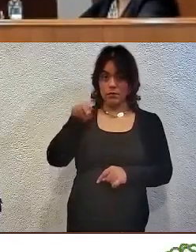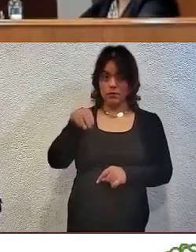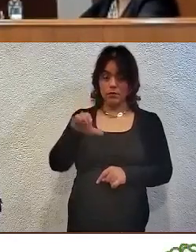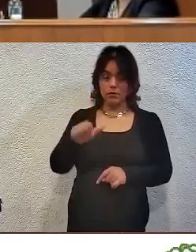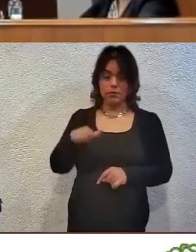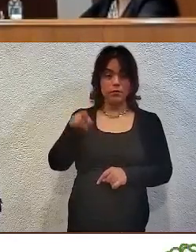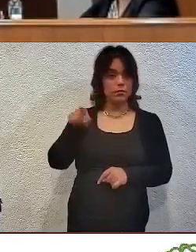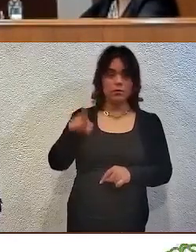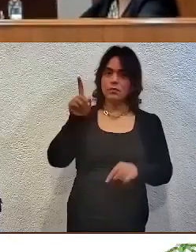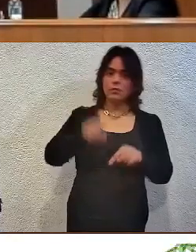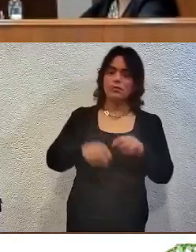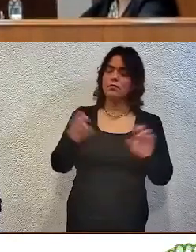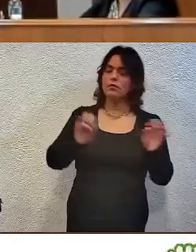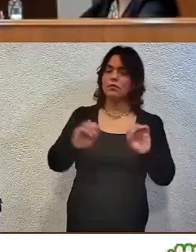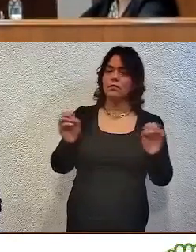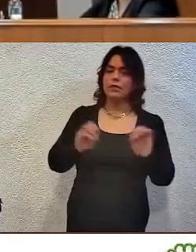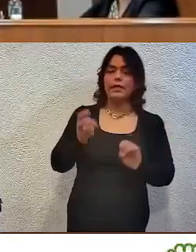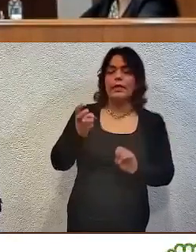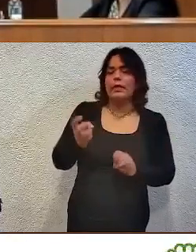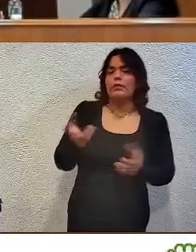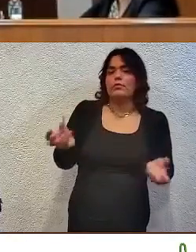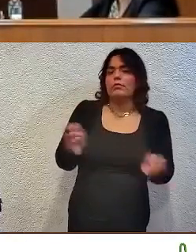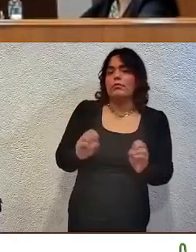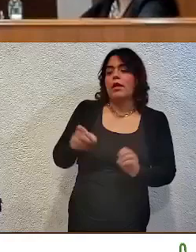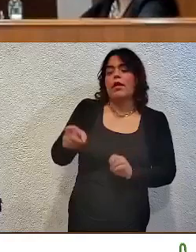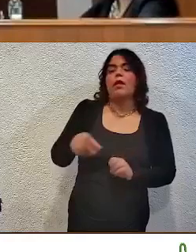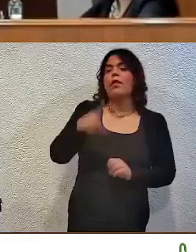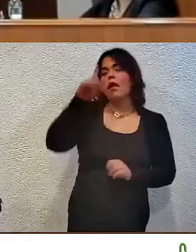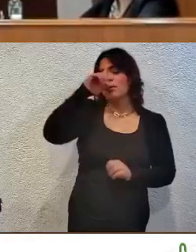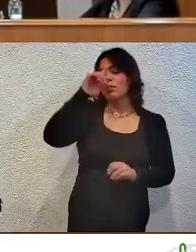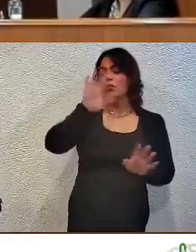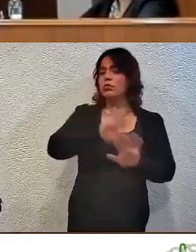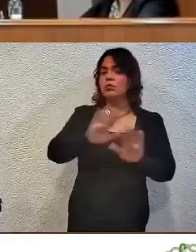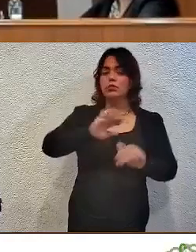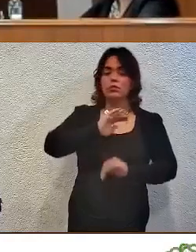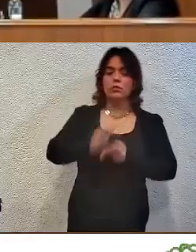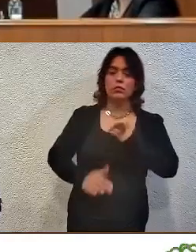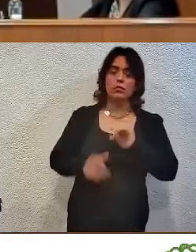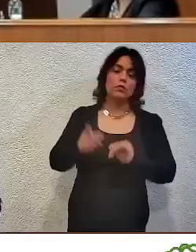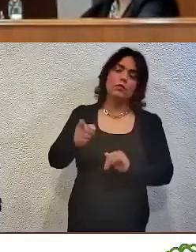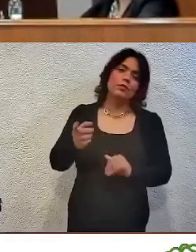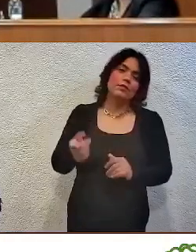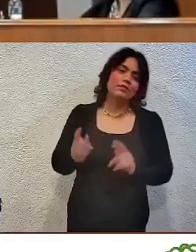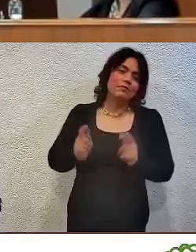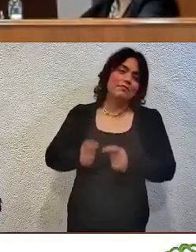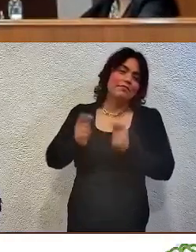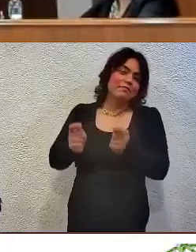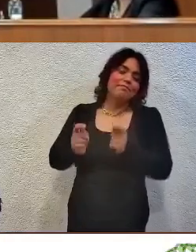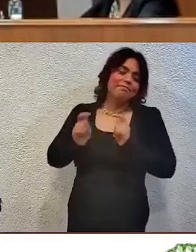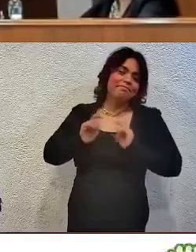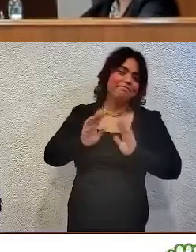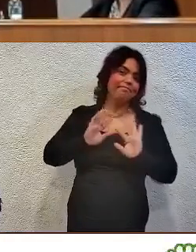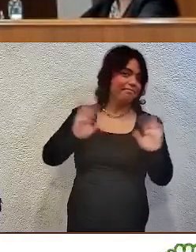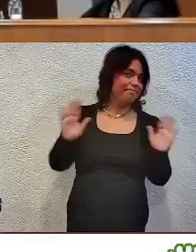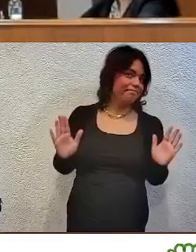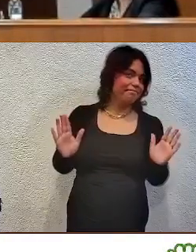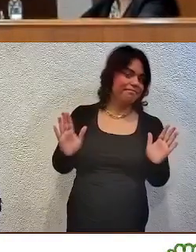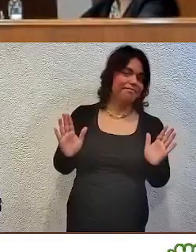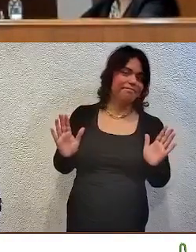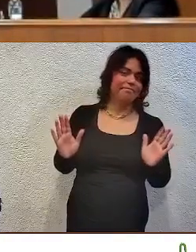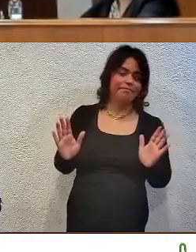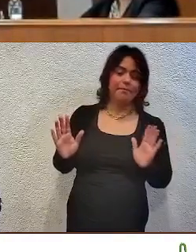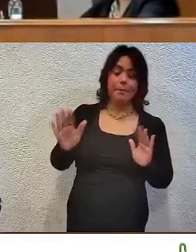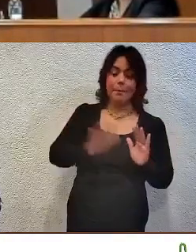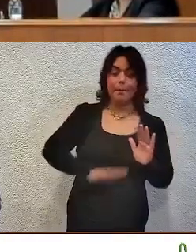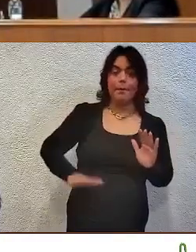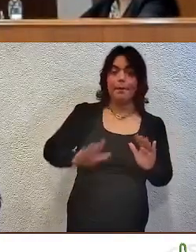de que ya se había quedado sin materia al reconocer que la denunciada no ostentaba el cargo de consejera presidenta del Consejo Distrital